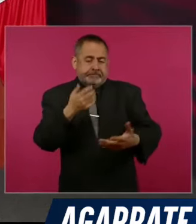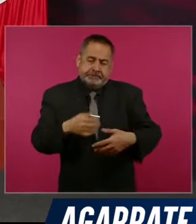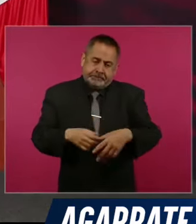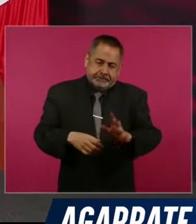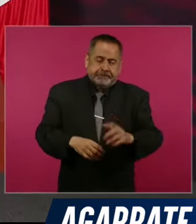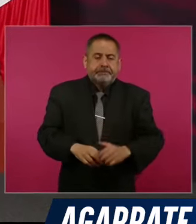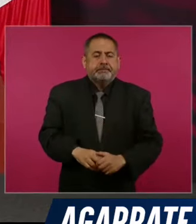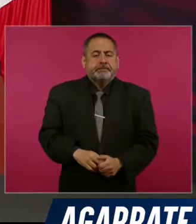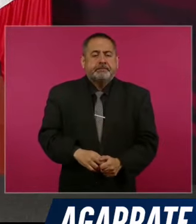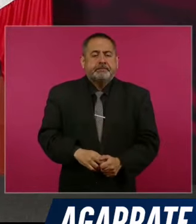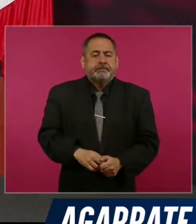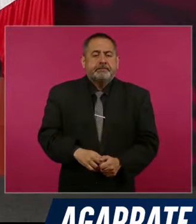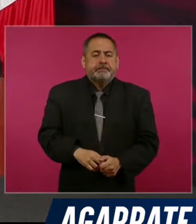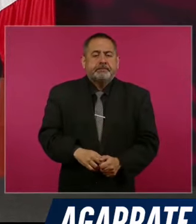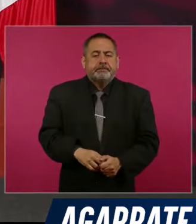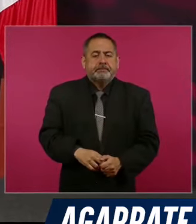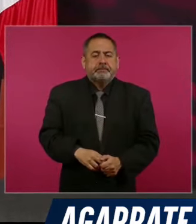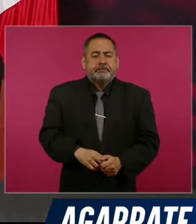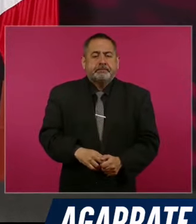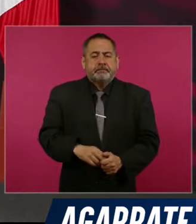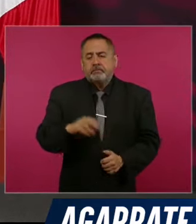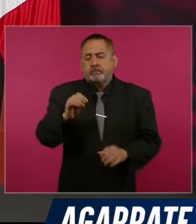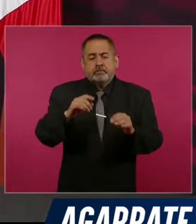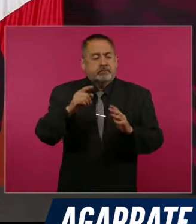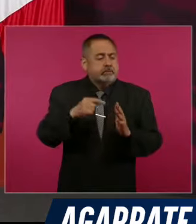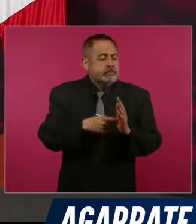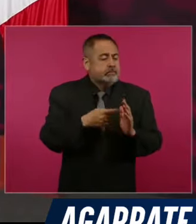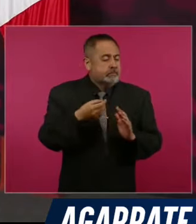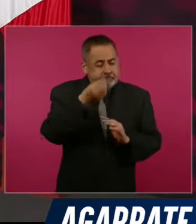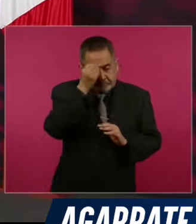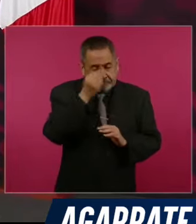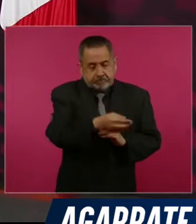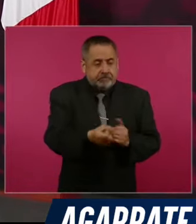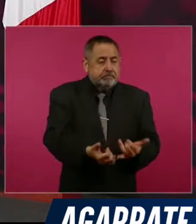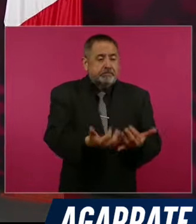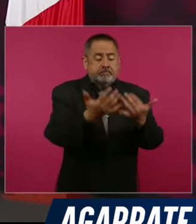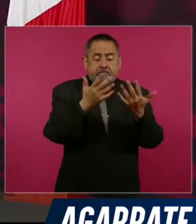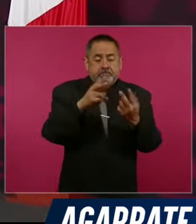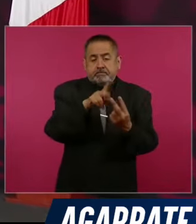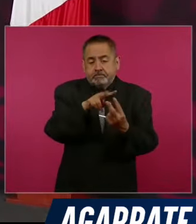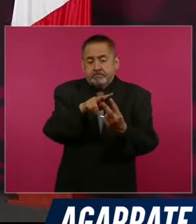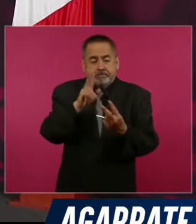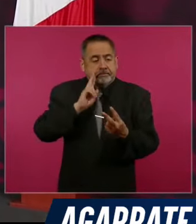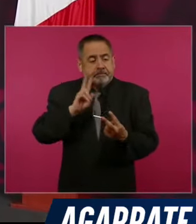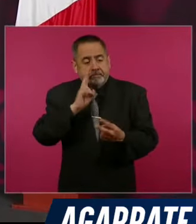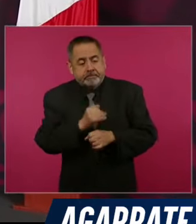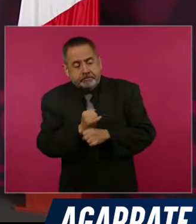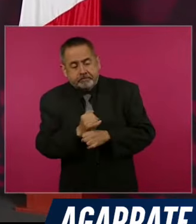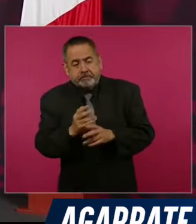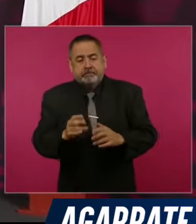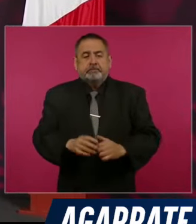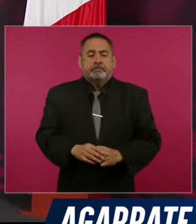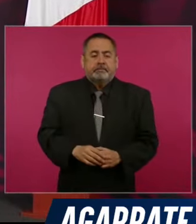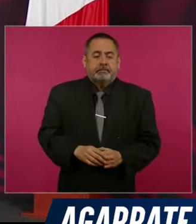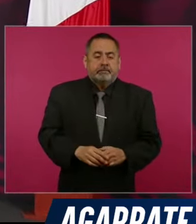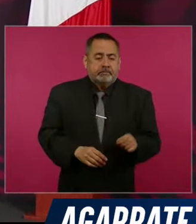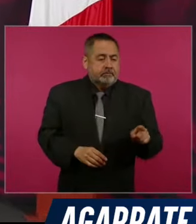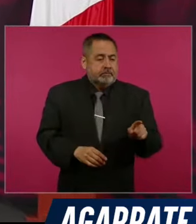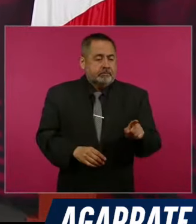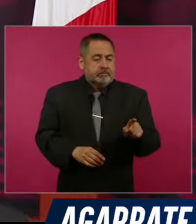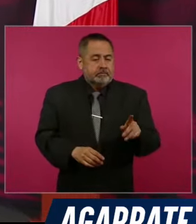no y provocan este los incendios sin que